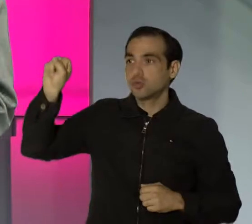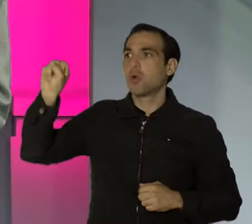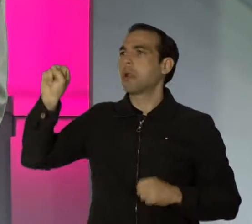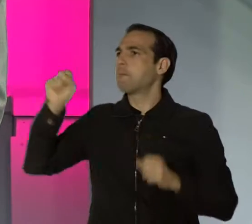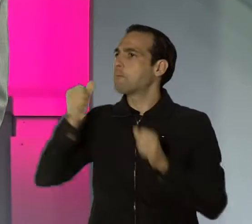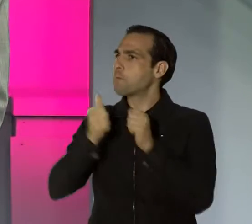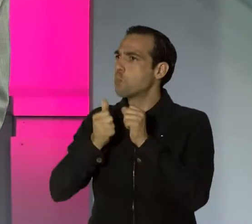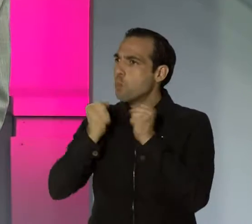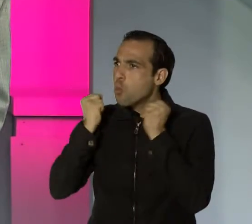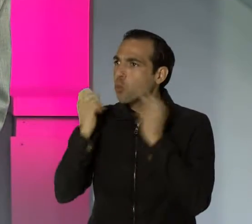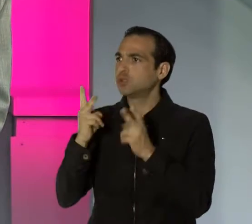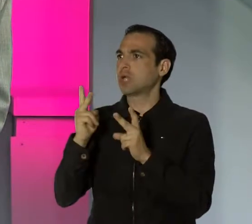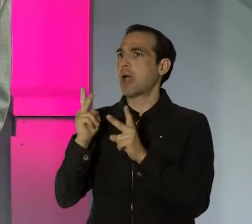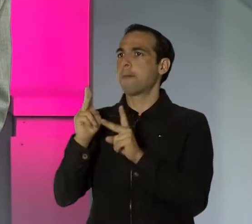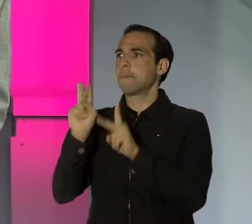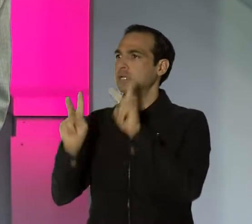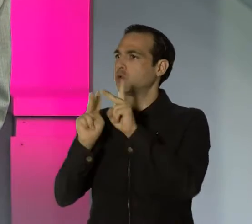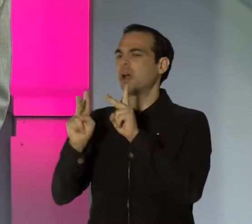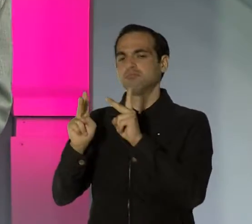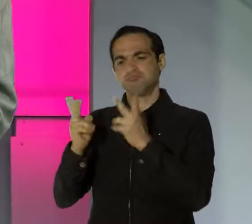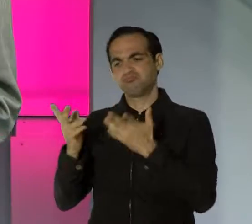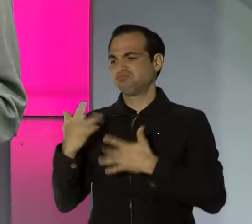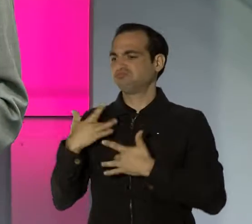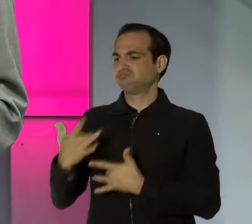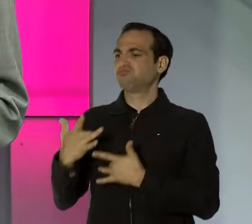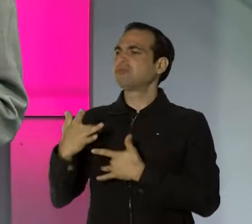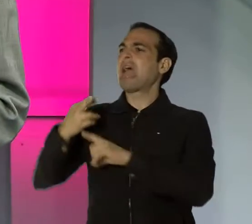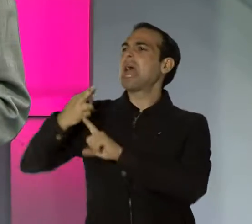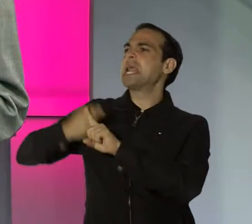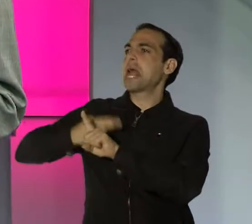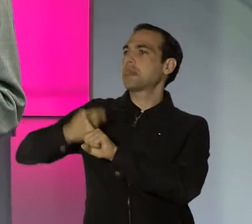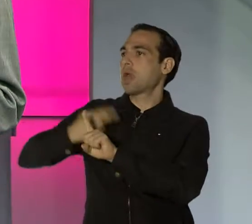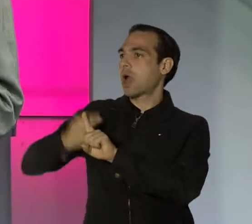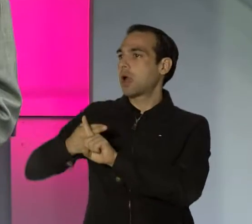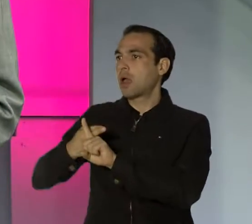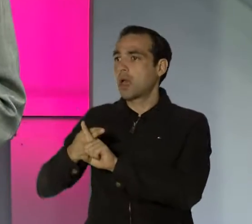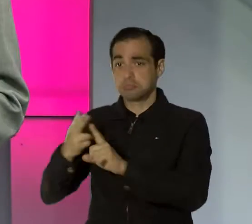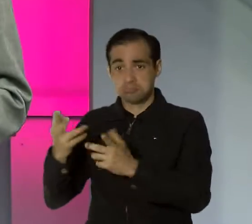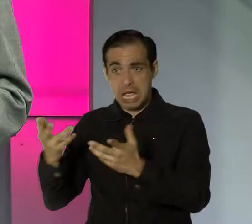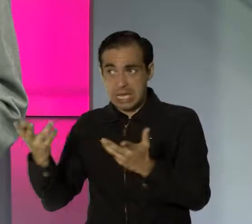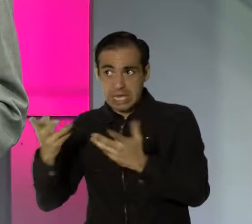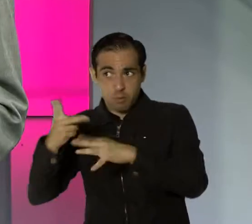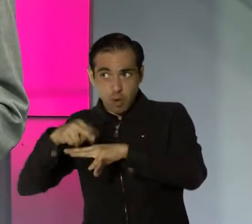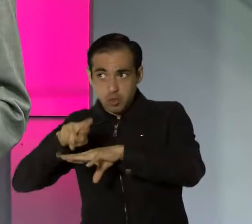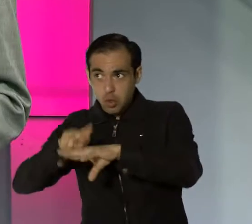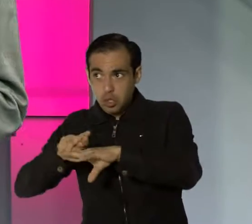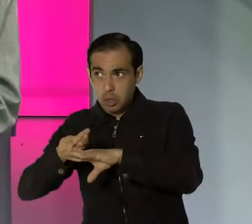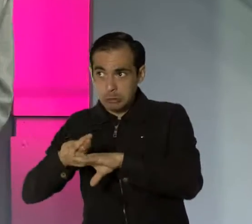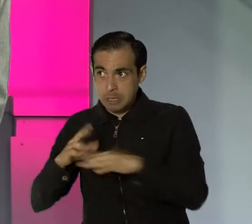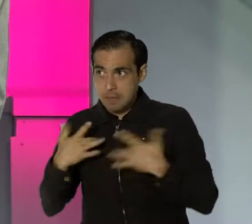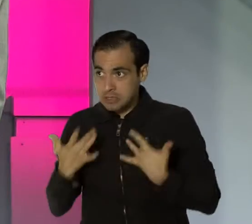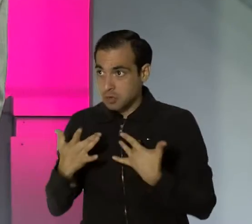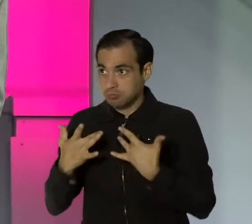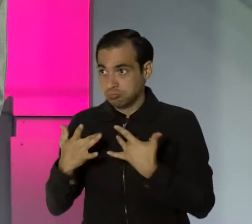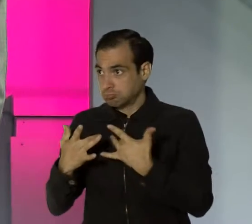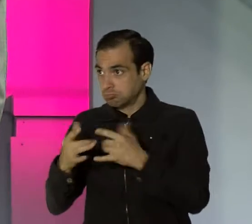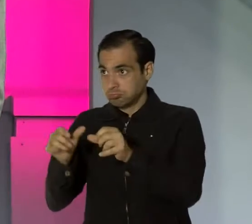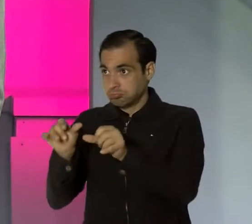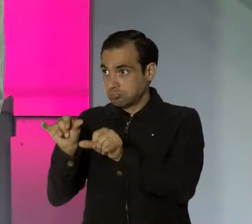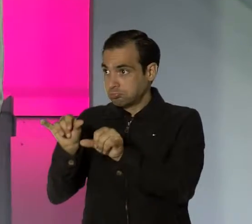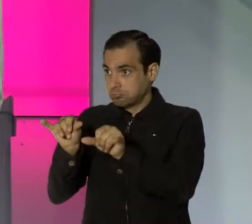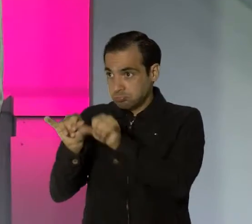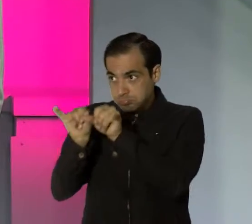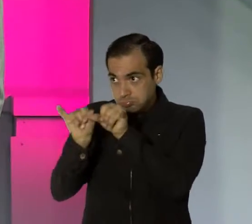alquilar su vivienda. ¿Cuál ha sido la realidad? ¿Cómo la pandemia ha trastocado la banca